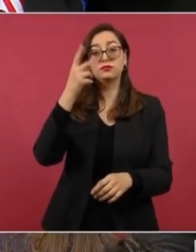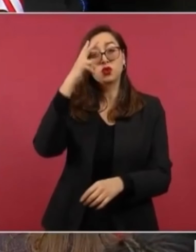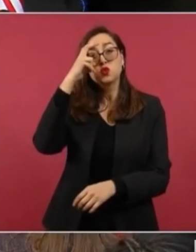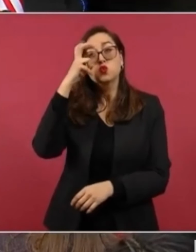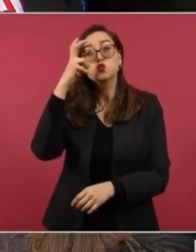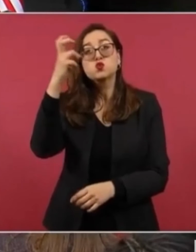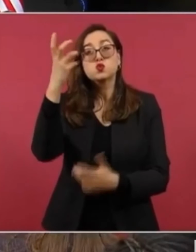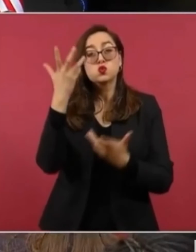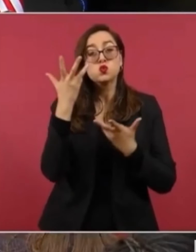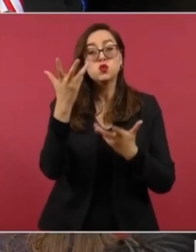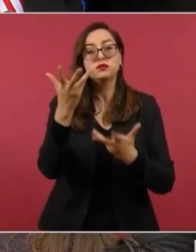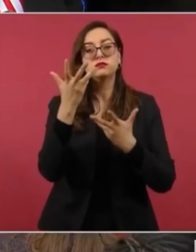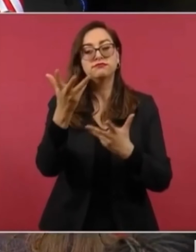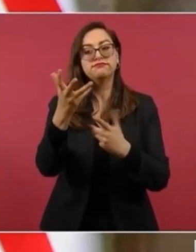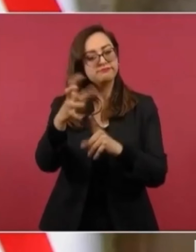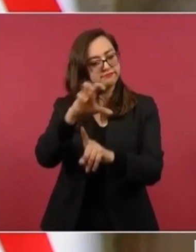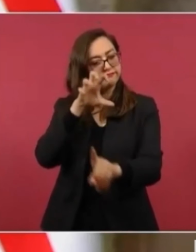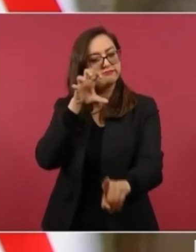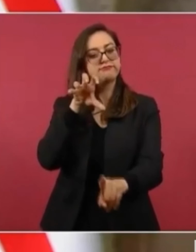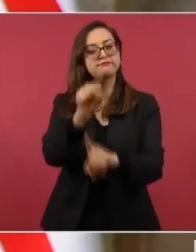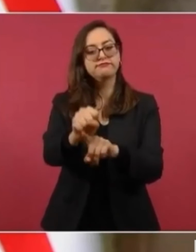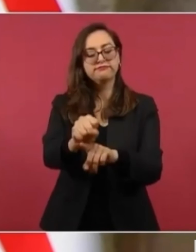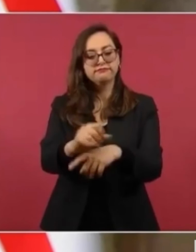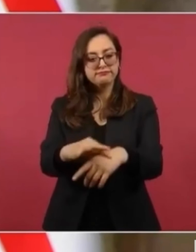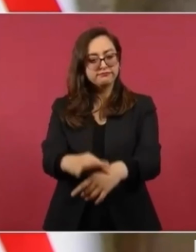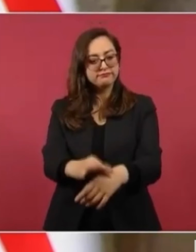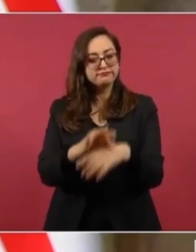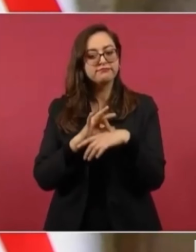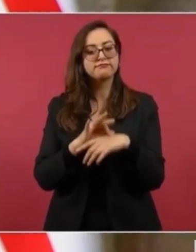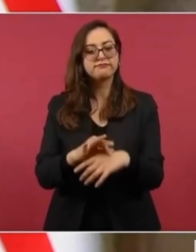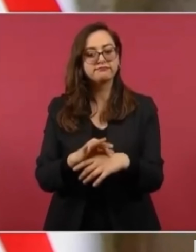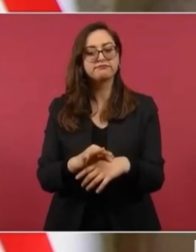realidad, y nos entusiasma